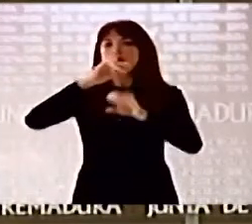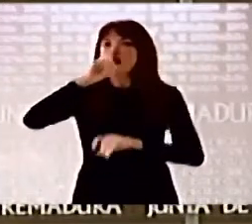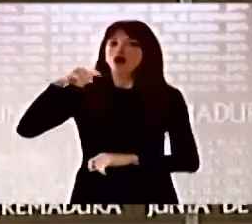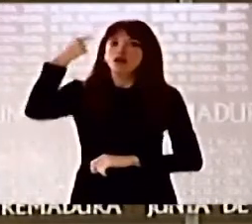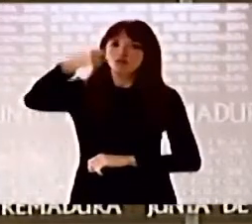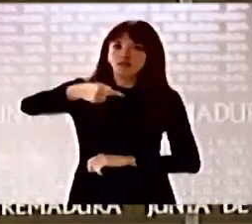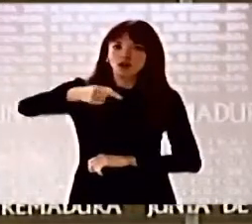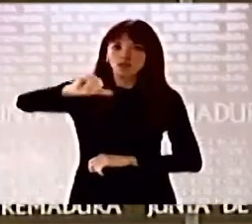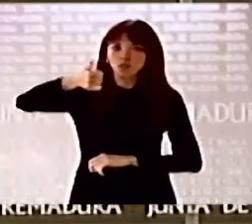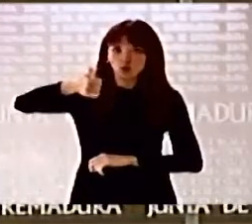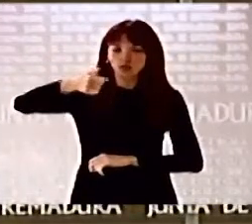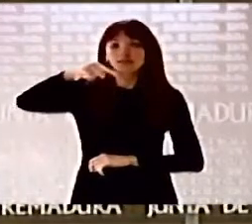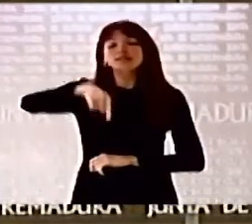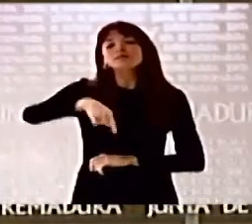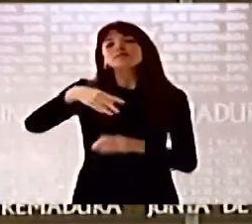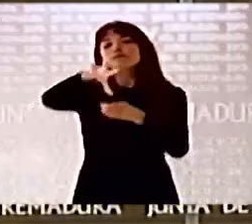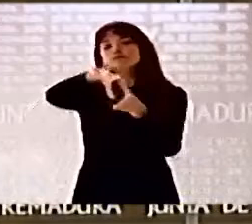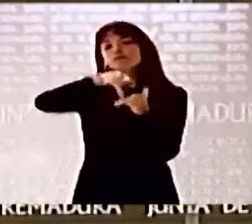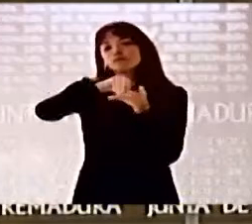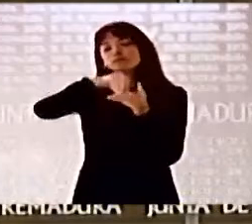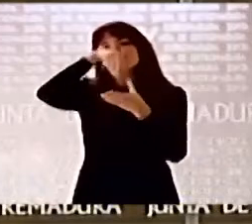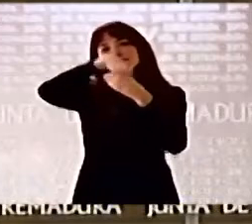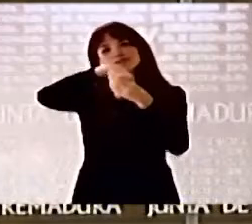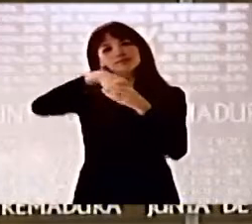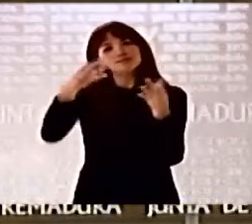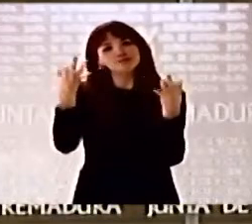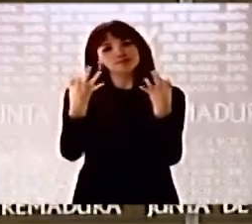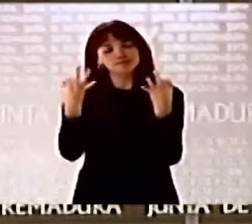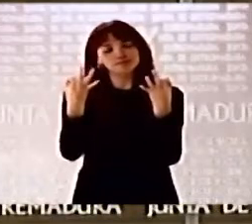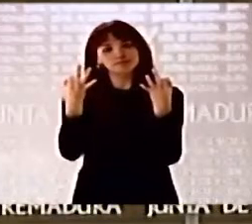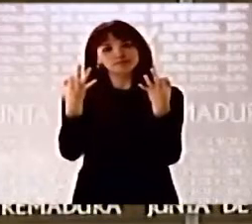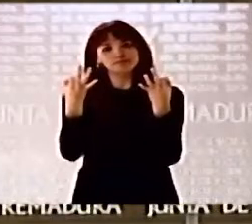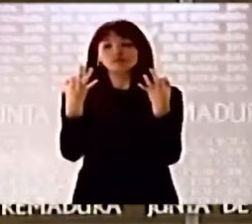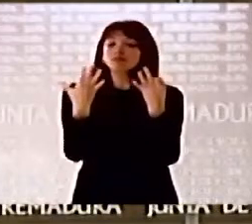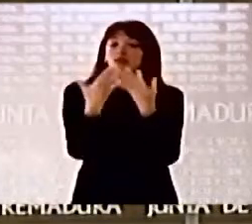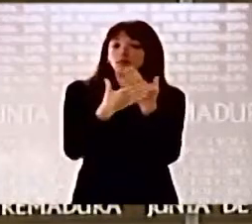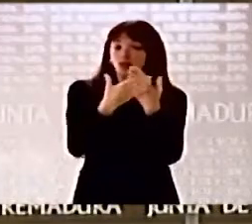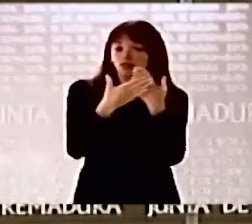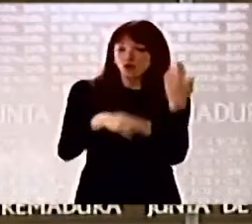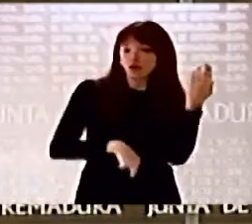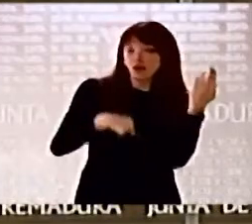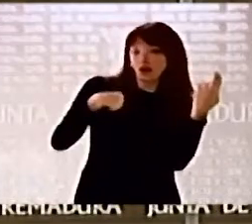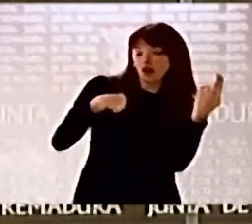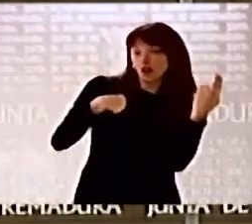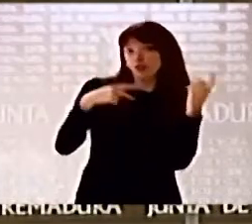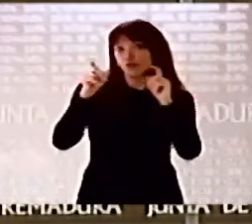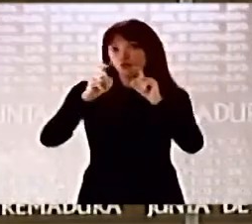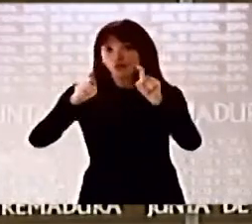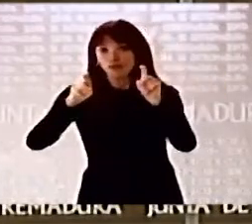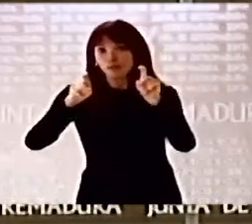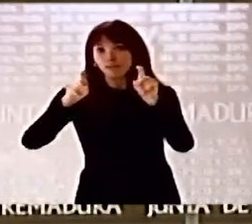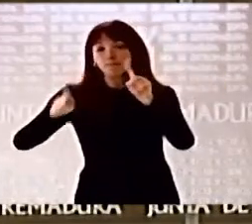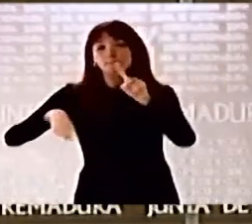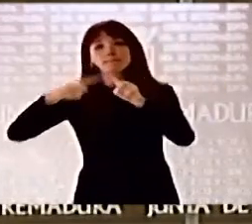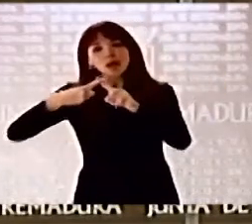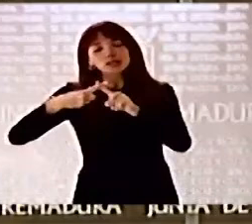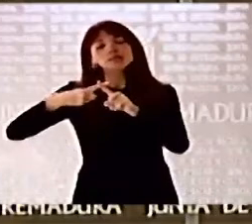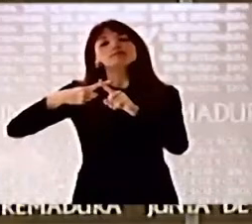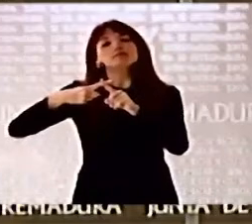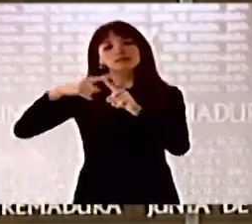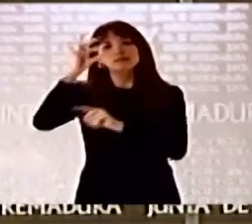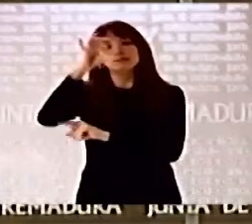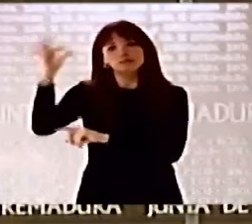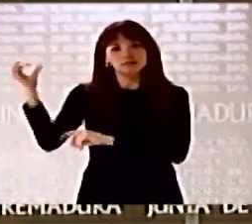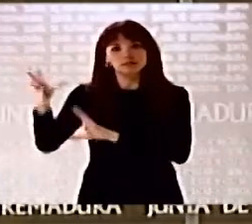próximo, que incorpora o que incluye tanto Administración General como docentes y el Servicio Extremeño de